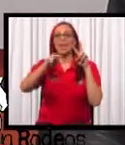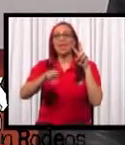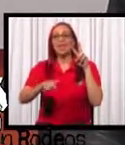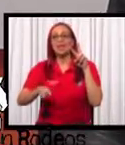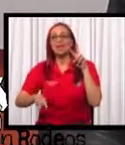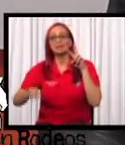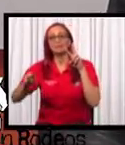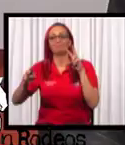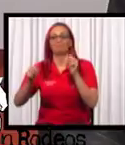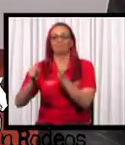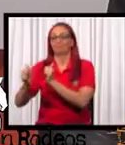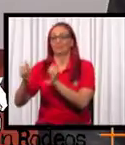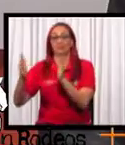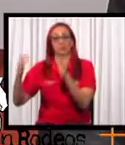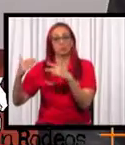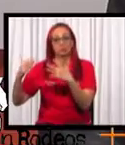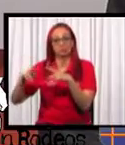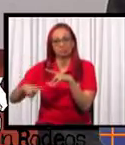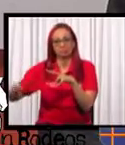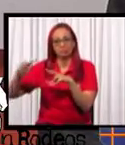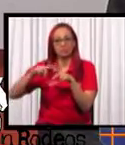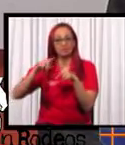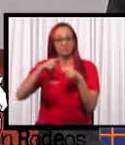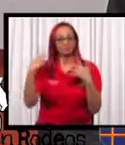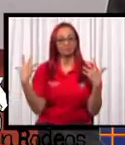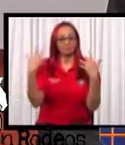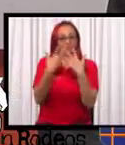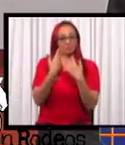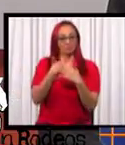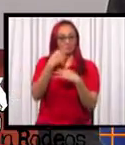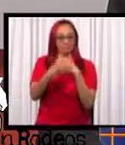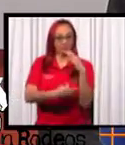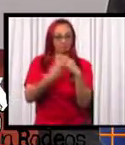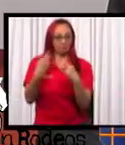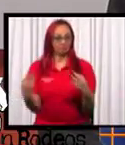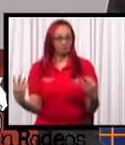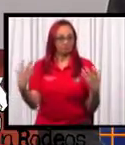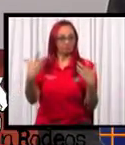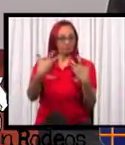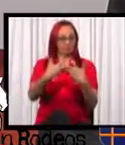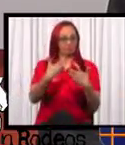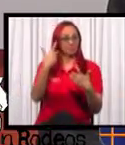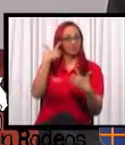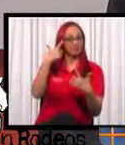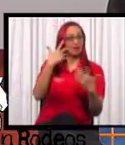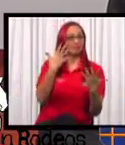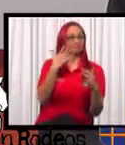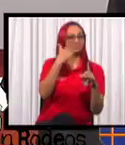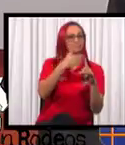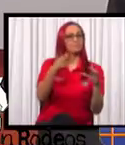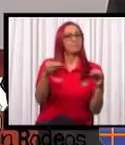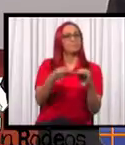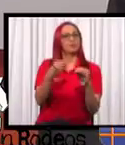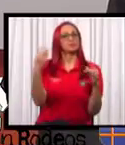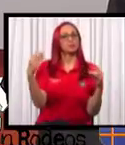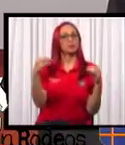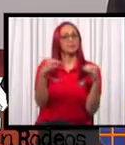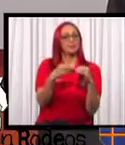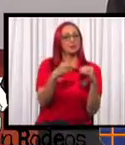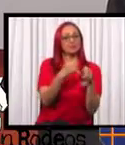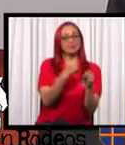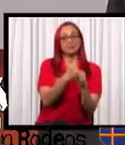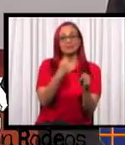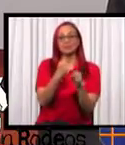adherirnos nosotros a este tipo de alianza va a perjudicar más, porque la generación de empleo en el campo se va a